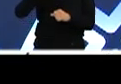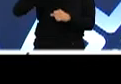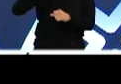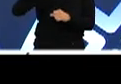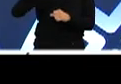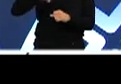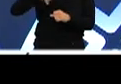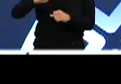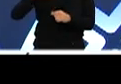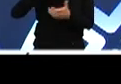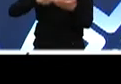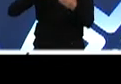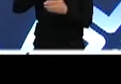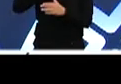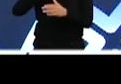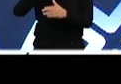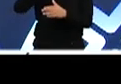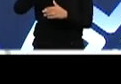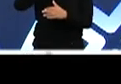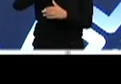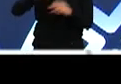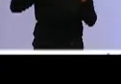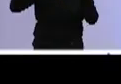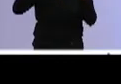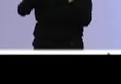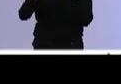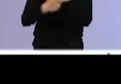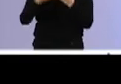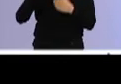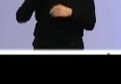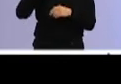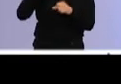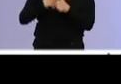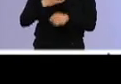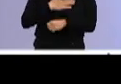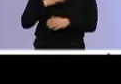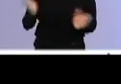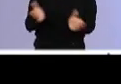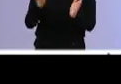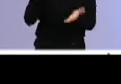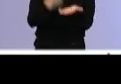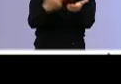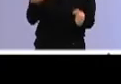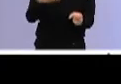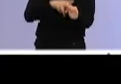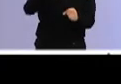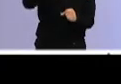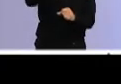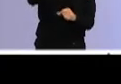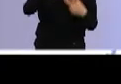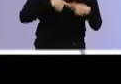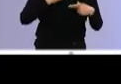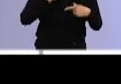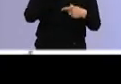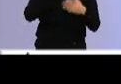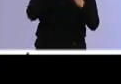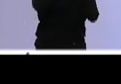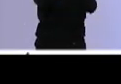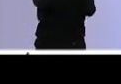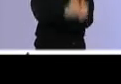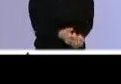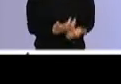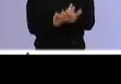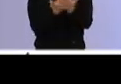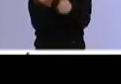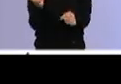fui responsable. Un proyecto que se impulsó en los hospitales pensando en los pacientes que están mucho tiempo en